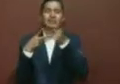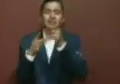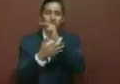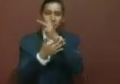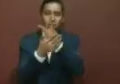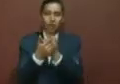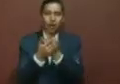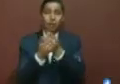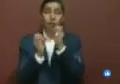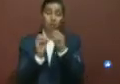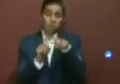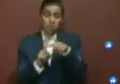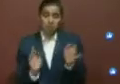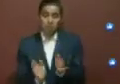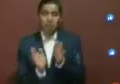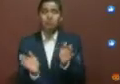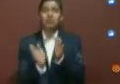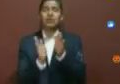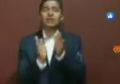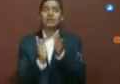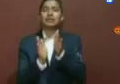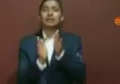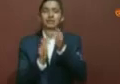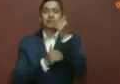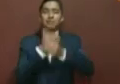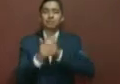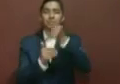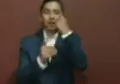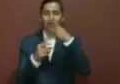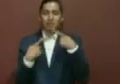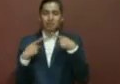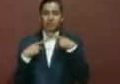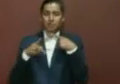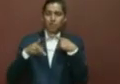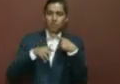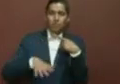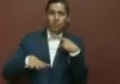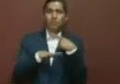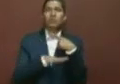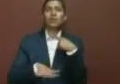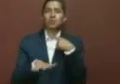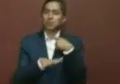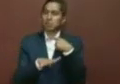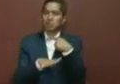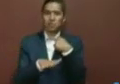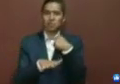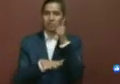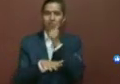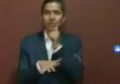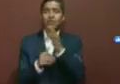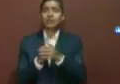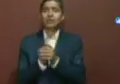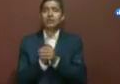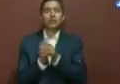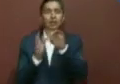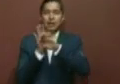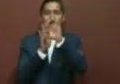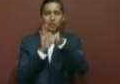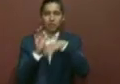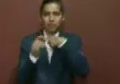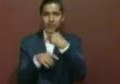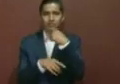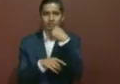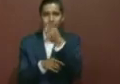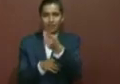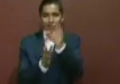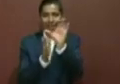o acciones que ya van encaminadas a públicos ya definidos, ¿no? Por ejemplo, comparto con ustedes parte